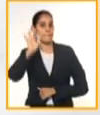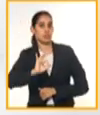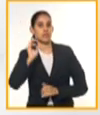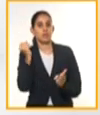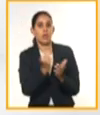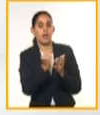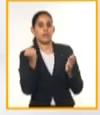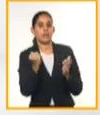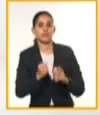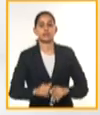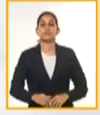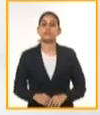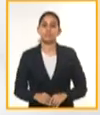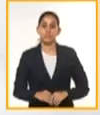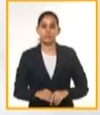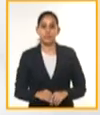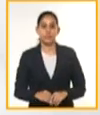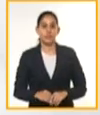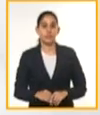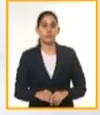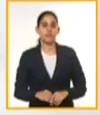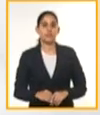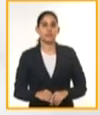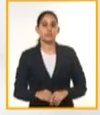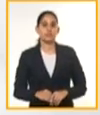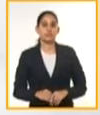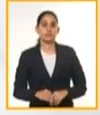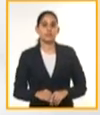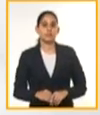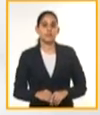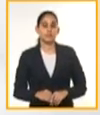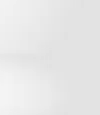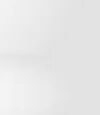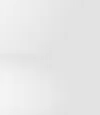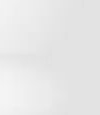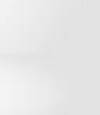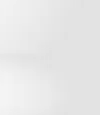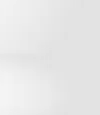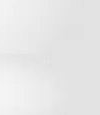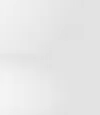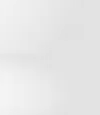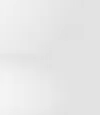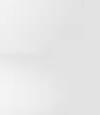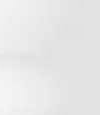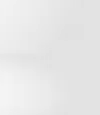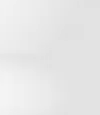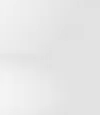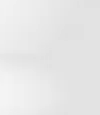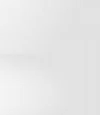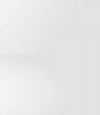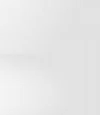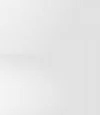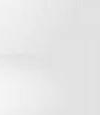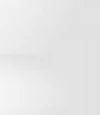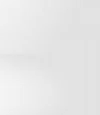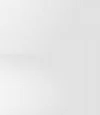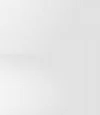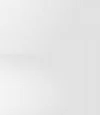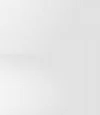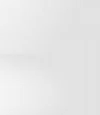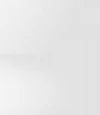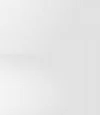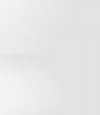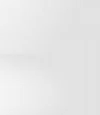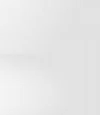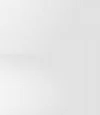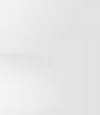aprobación. Estos son los primeros números negativos que saca Trump. Trump ha ido, vamos a ver después otro gráfico que